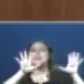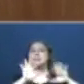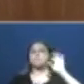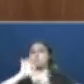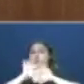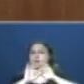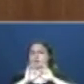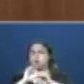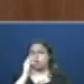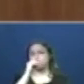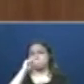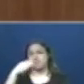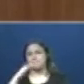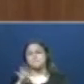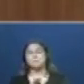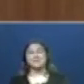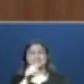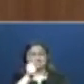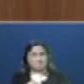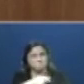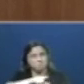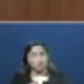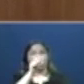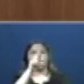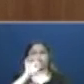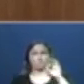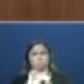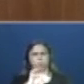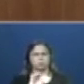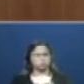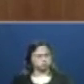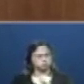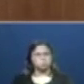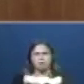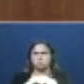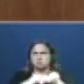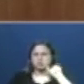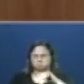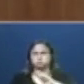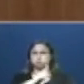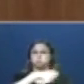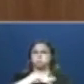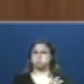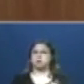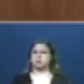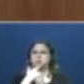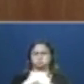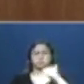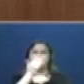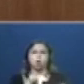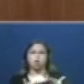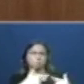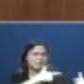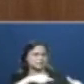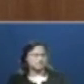y el 11 por de nuestro empleo su capacidad de resistencia a la crisis incluso de crecer en estos años ha sido muy superior a la de